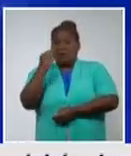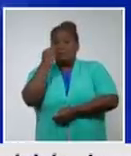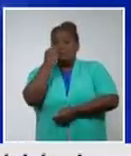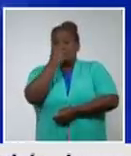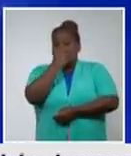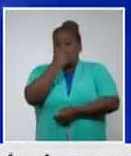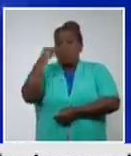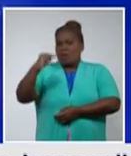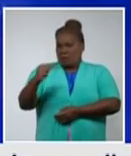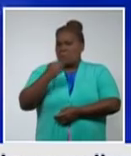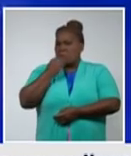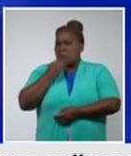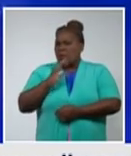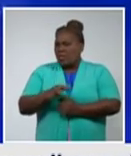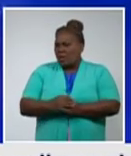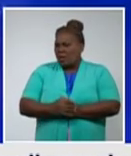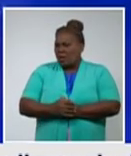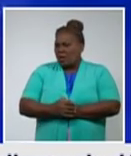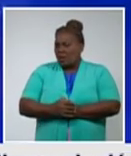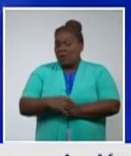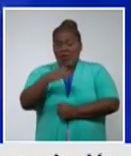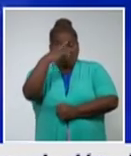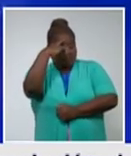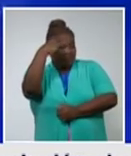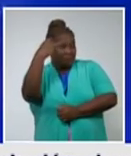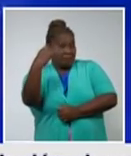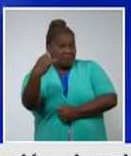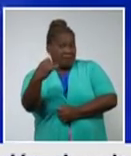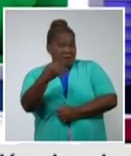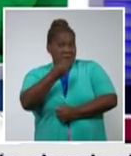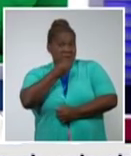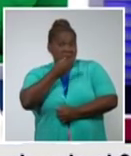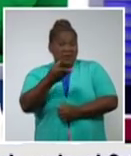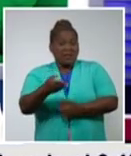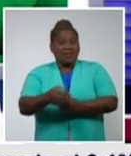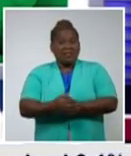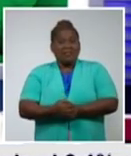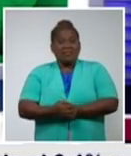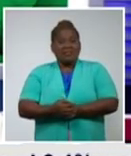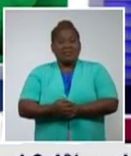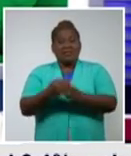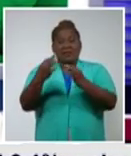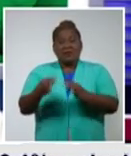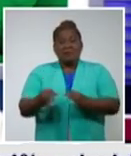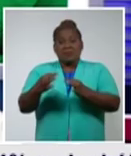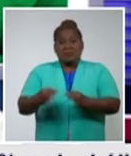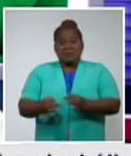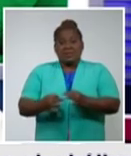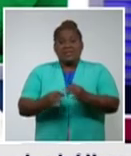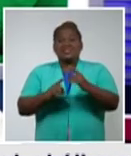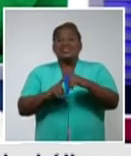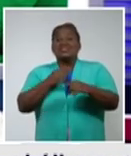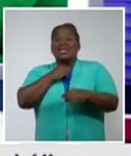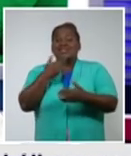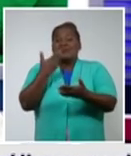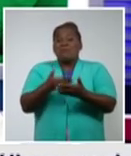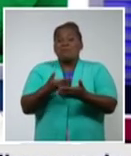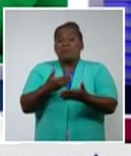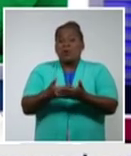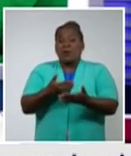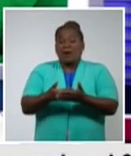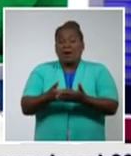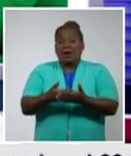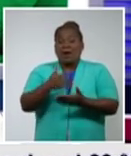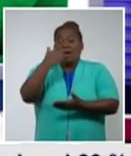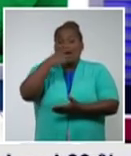negativo? Sí, es posible, ¿no? Y realmente el test de antígeno, que además es